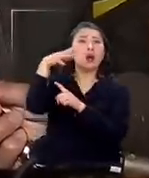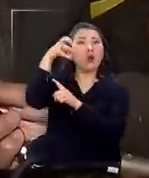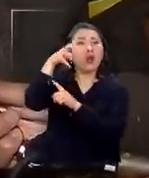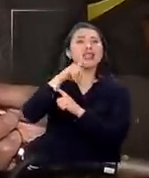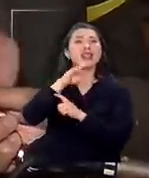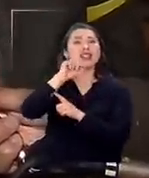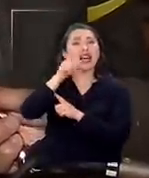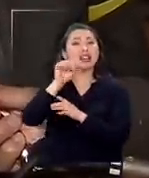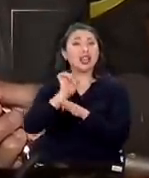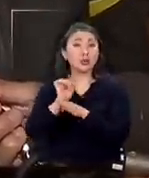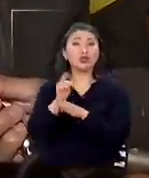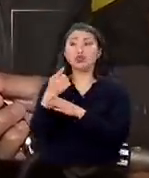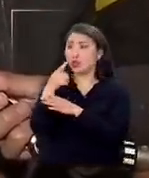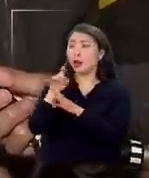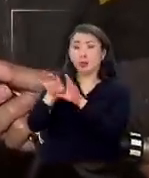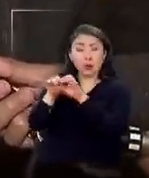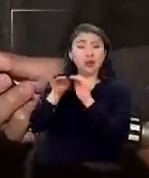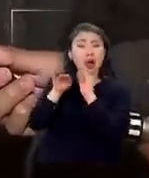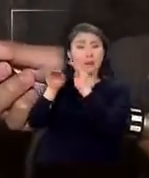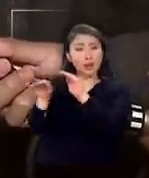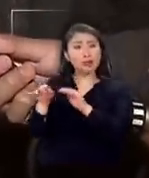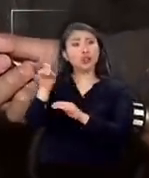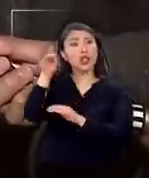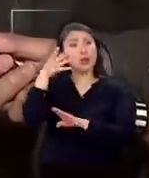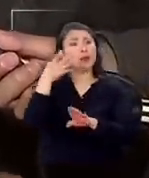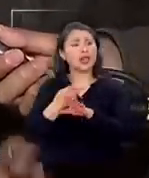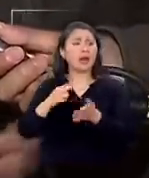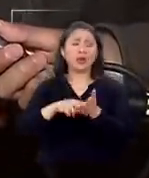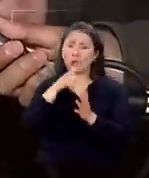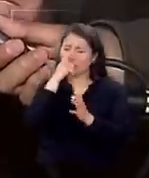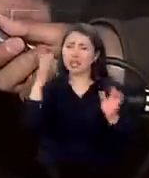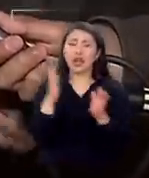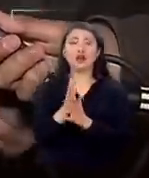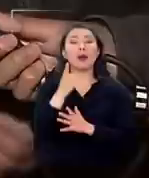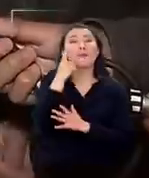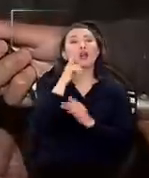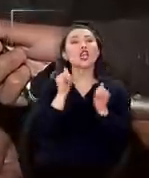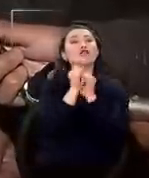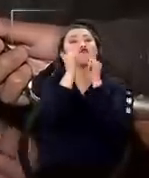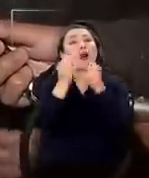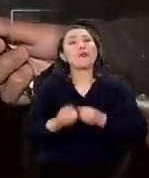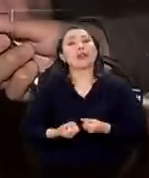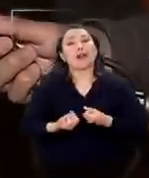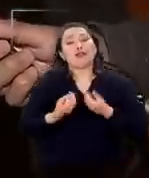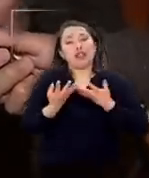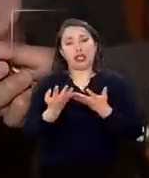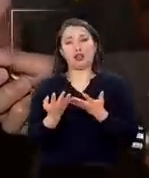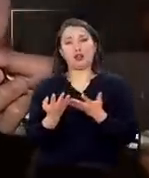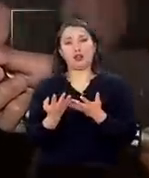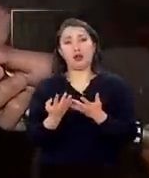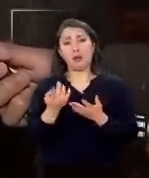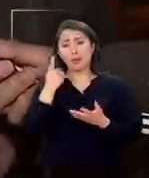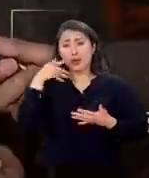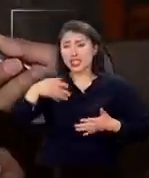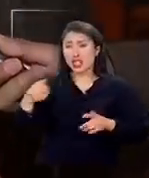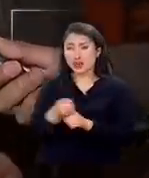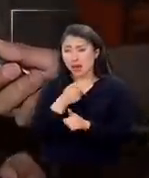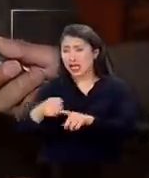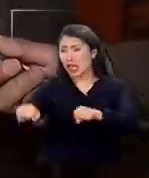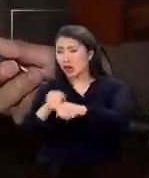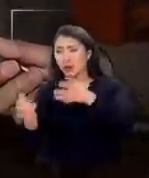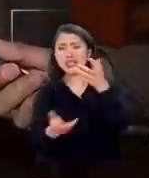fin, nosotros solidarizamos con eso, sabemos que hay grandes problemas, pero hay formas de manifestarse, pero no así con